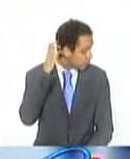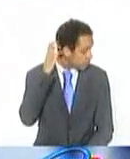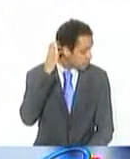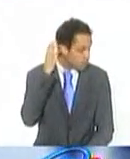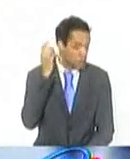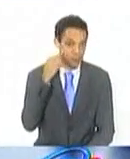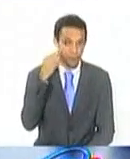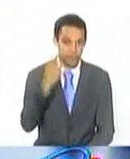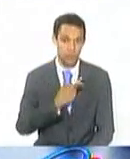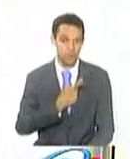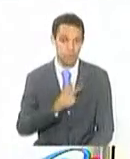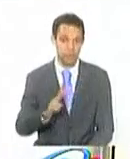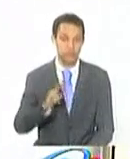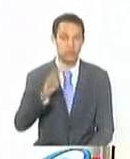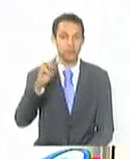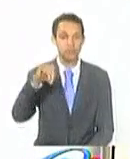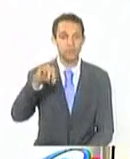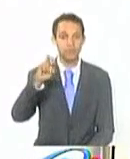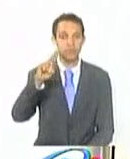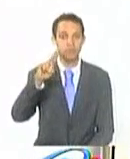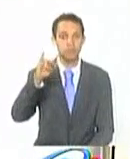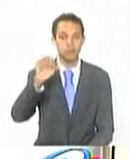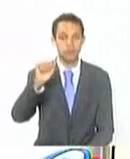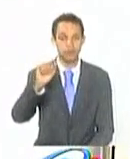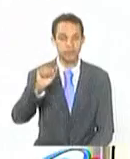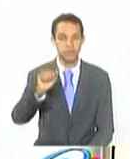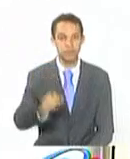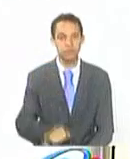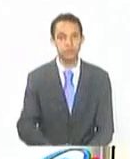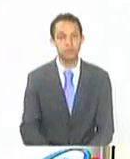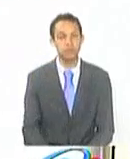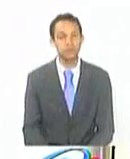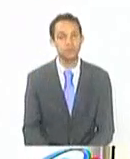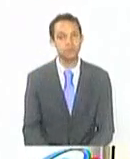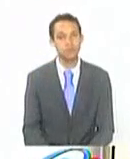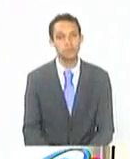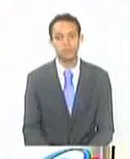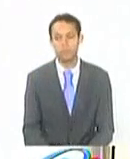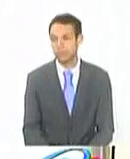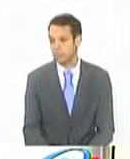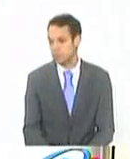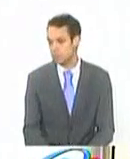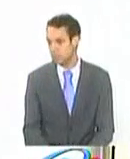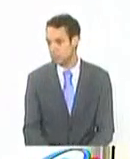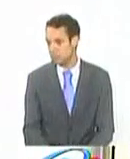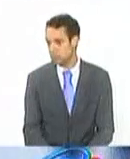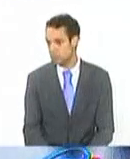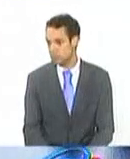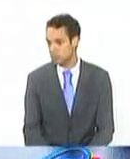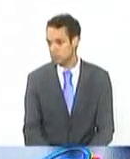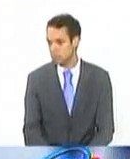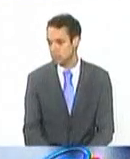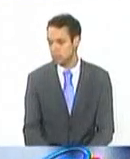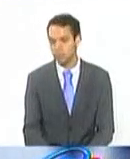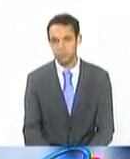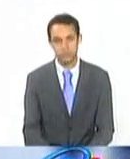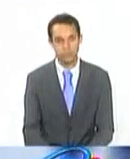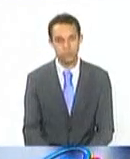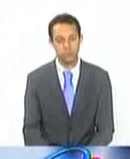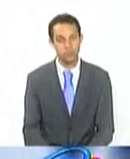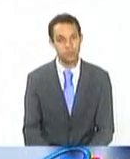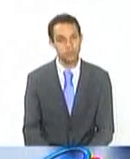Buenas tardes Muchas gracias por todo lo maravilloso todas las maravillas que nos enseñan para cuidar